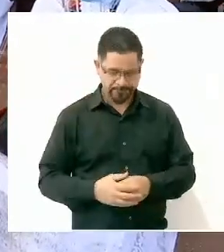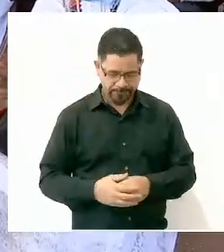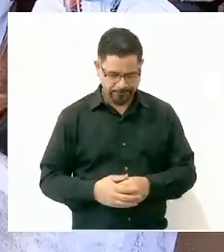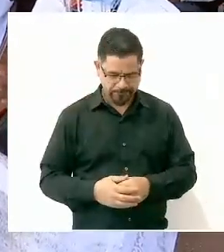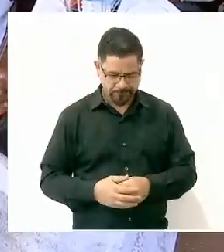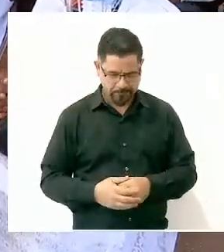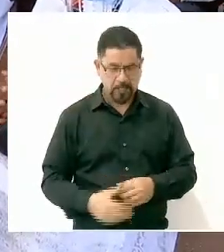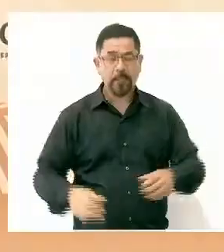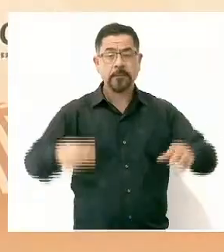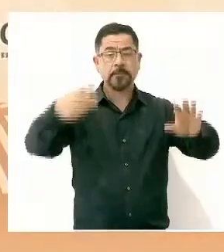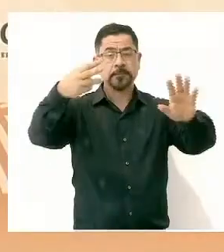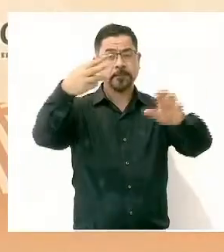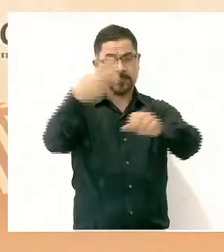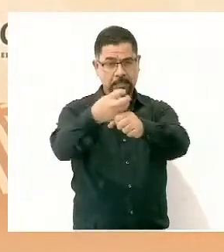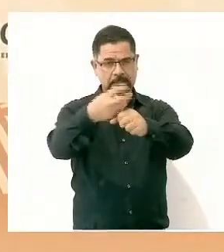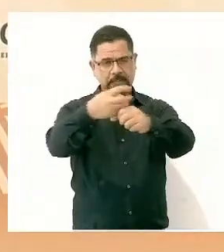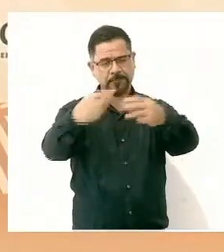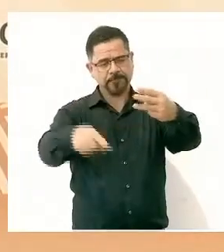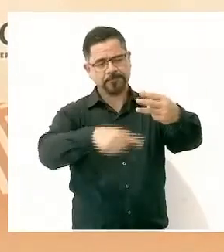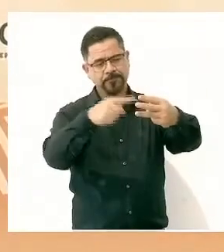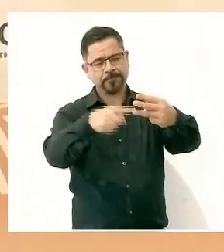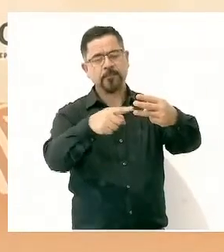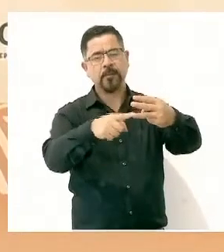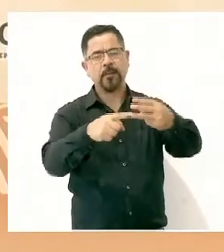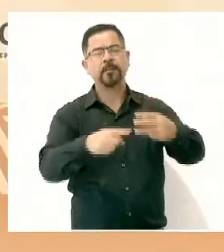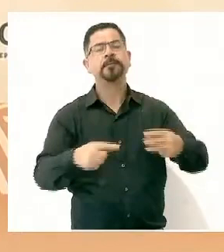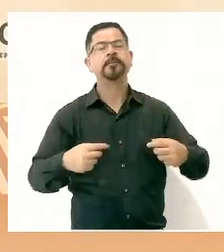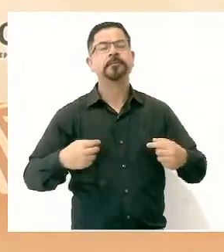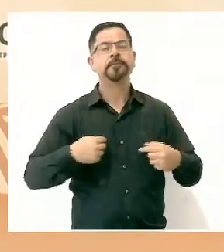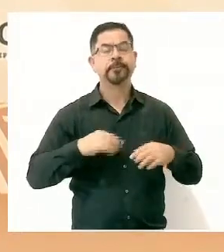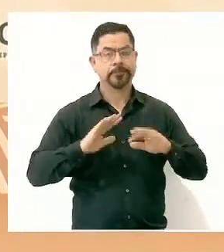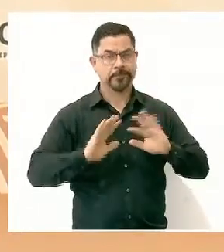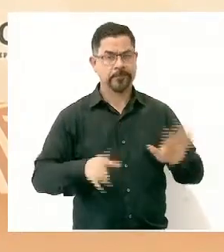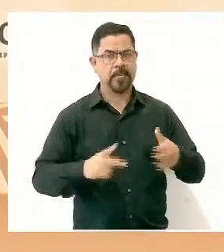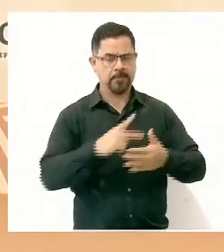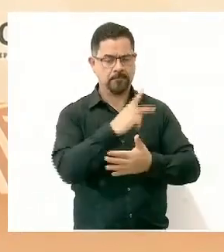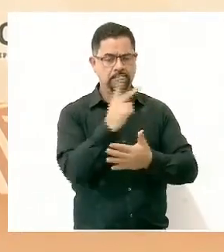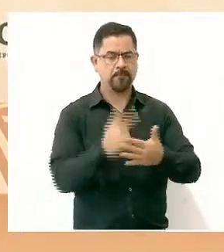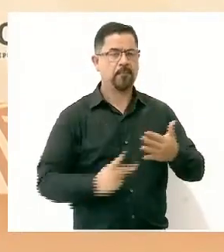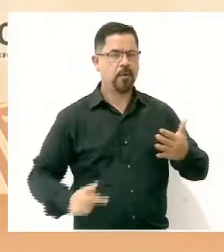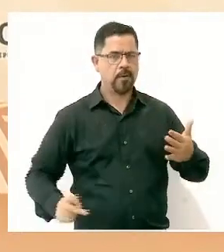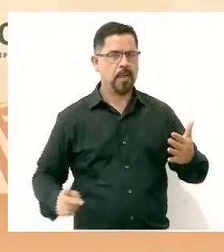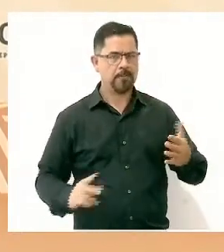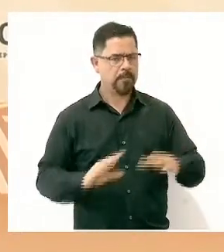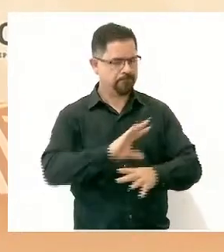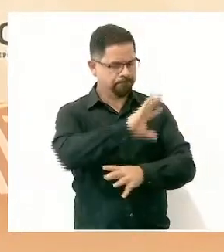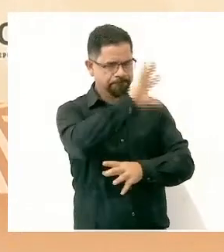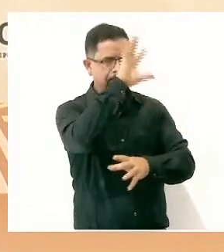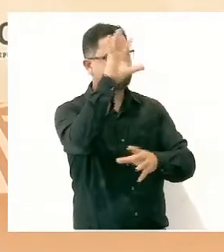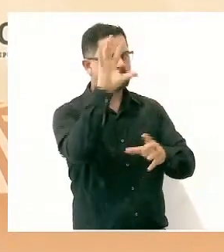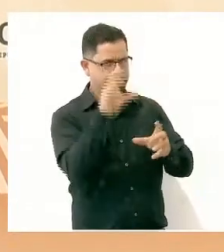Y tercero, ya empezamos con un programa integral